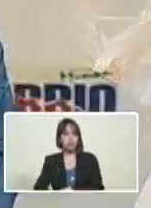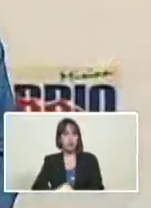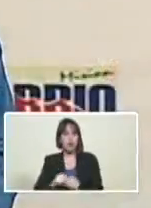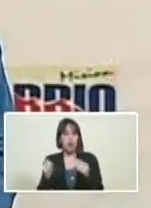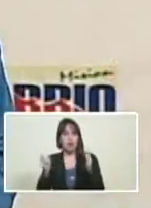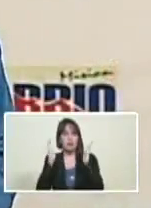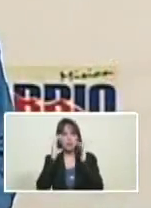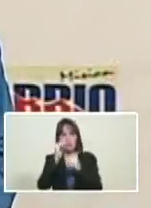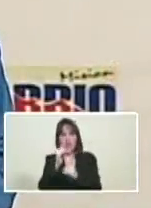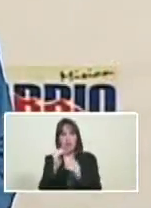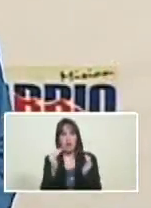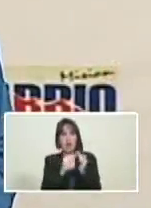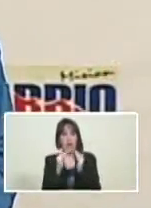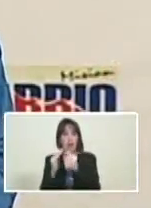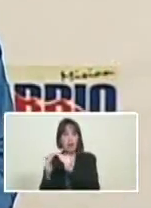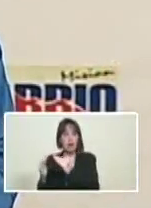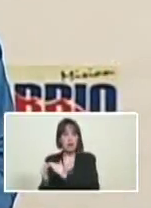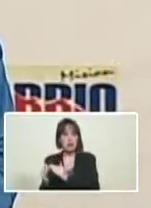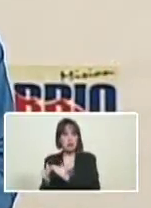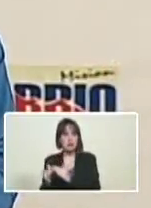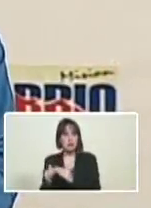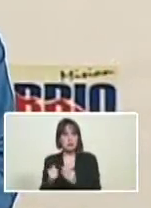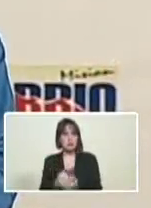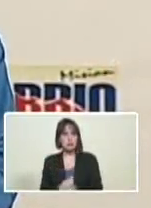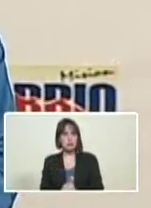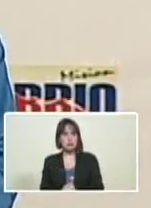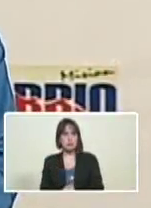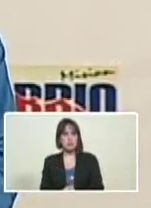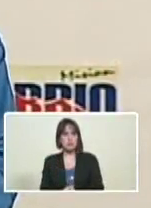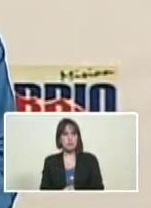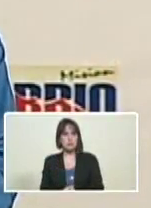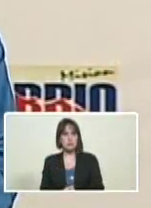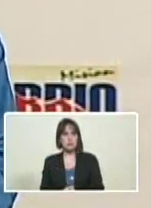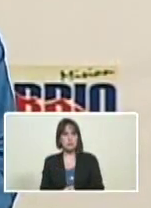casa, casa por casa.